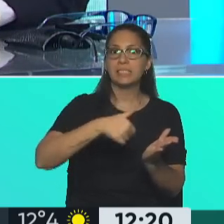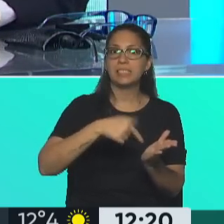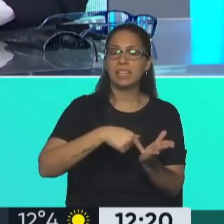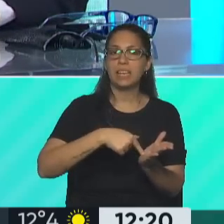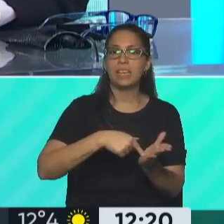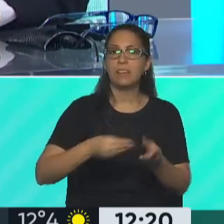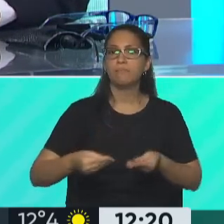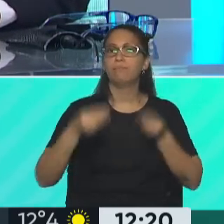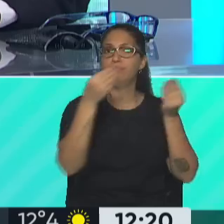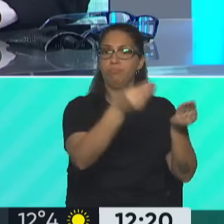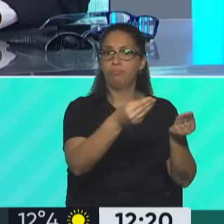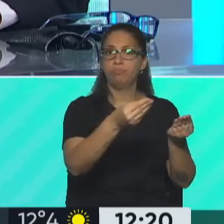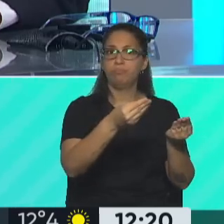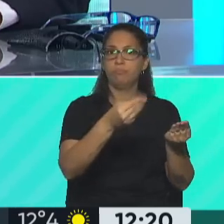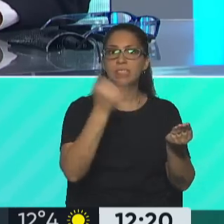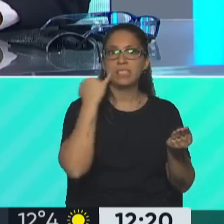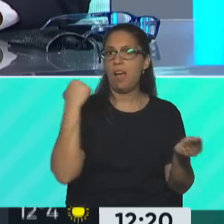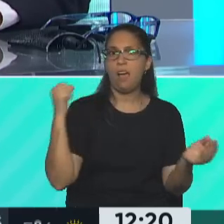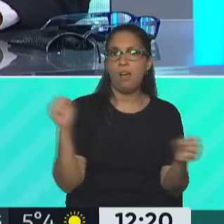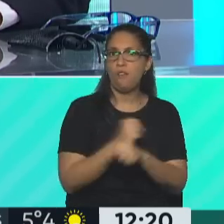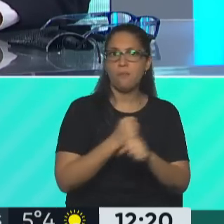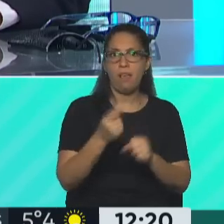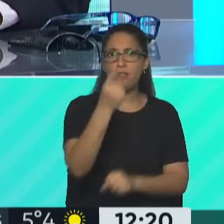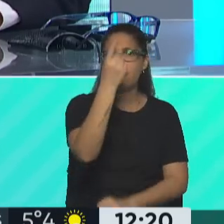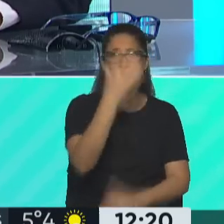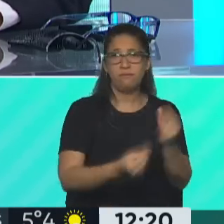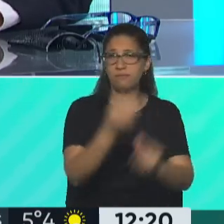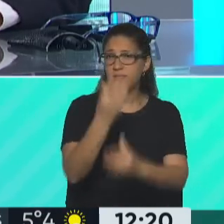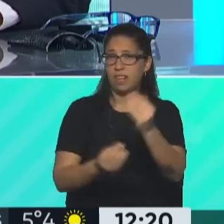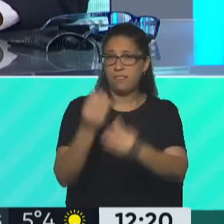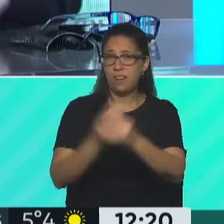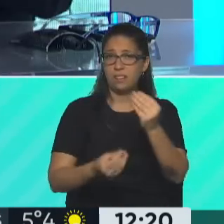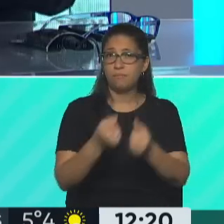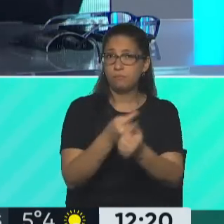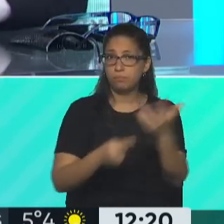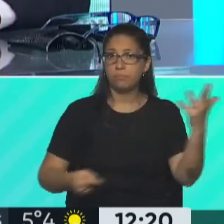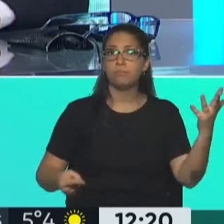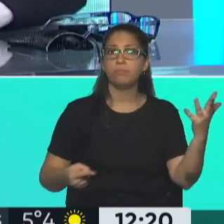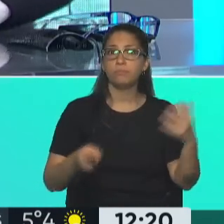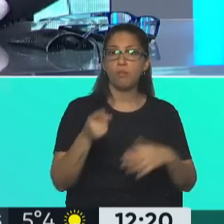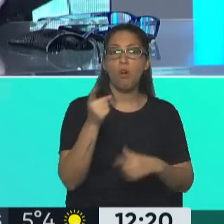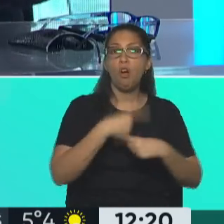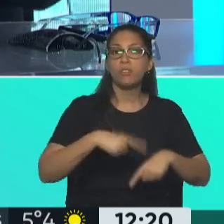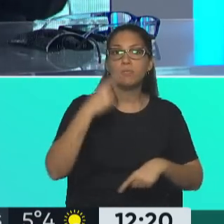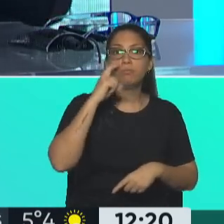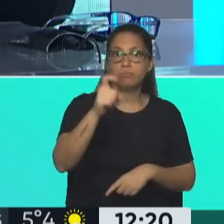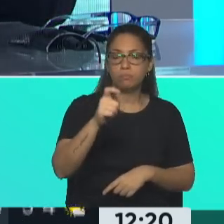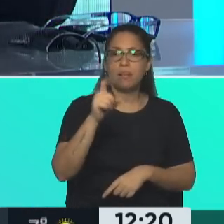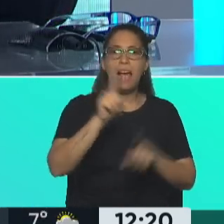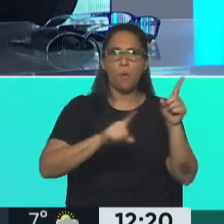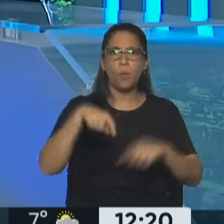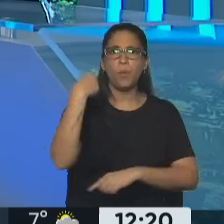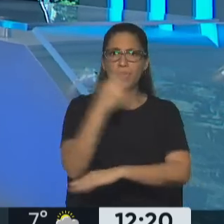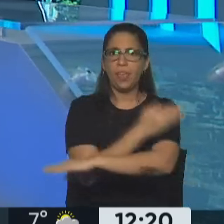se dictamina las irregularidades que se han encontrado, que son varias. Algunas aparecen mencionadas